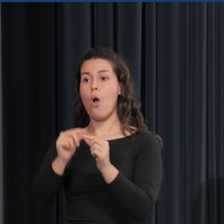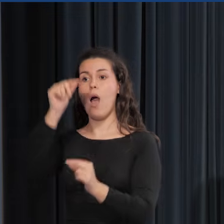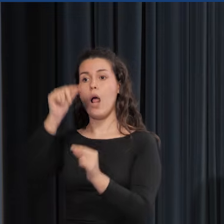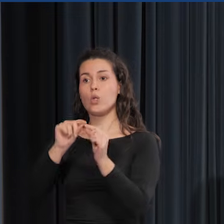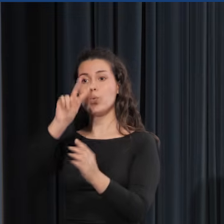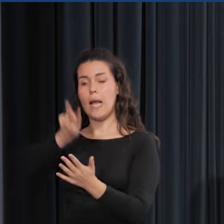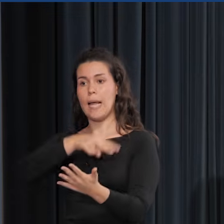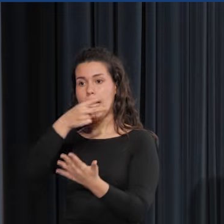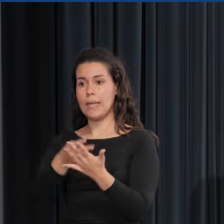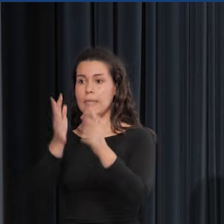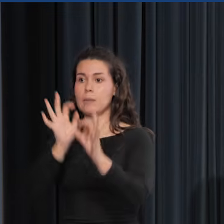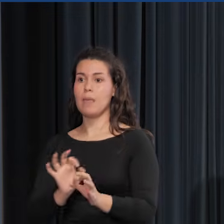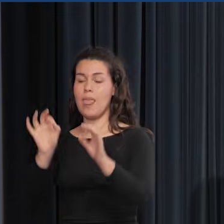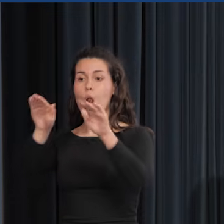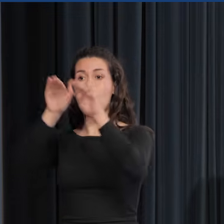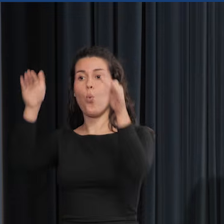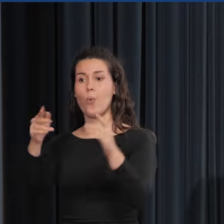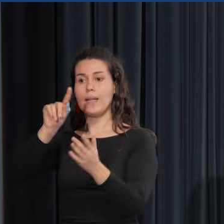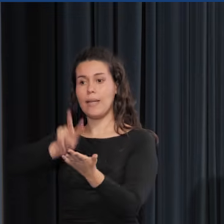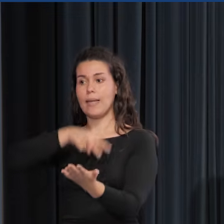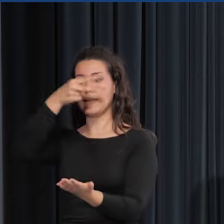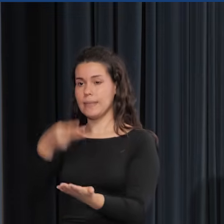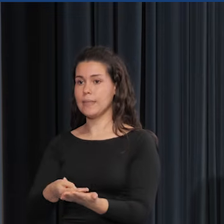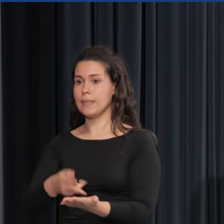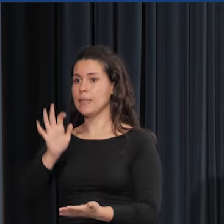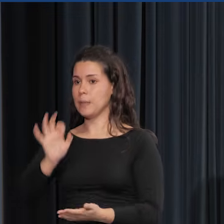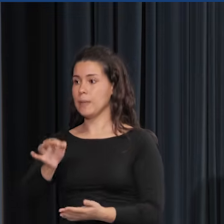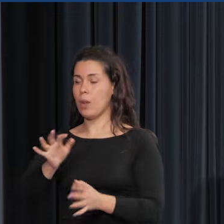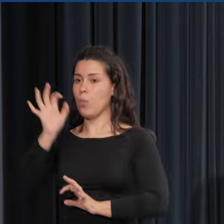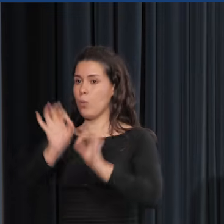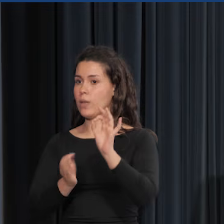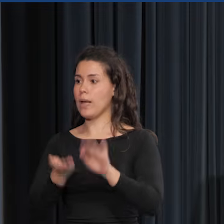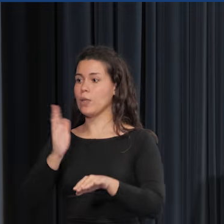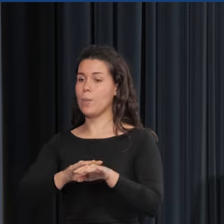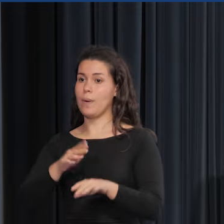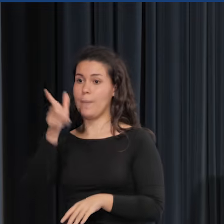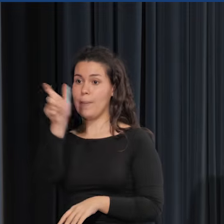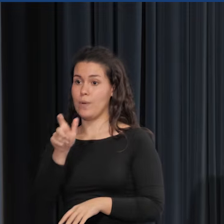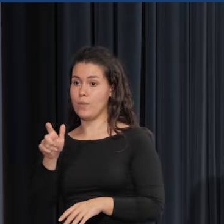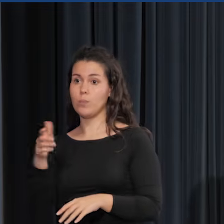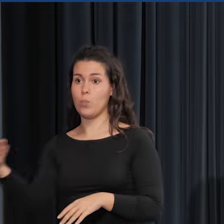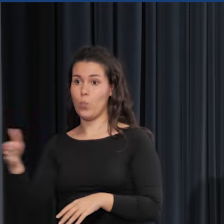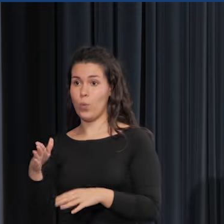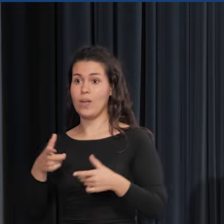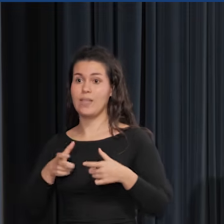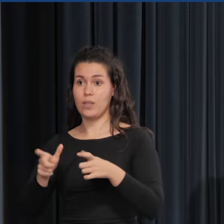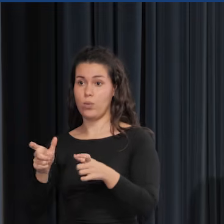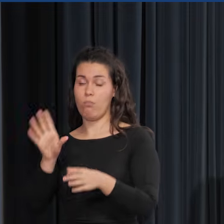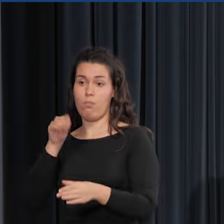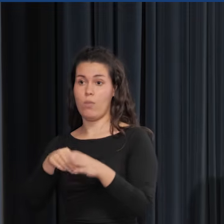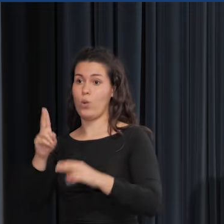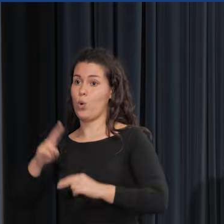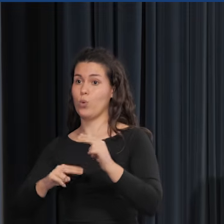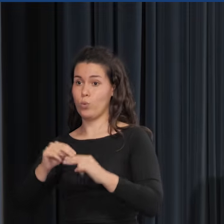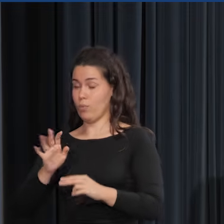y en particular las caídas desde cubierta son la principal causa de mortalidad en el sector de la construcción. Eso es así, ¿no?